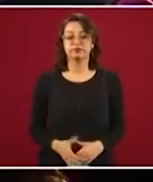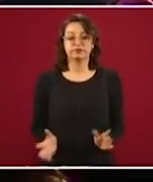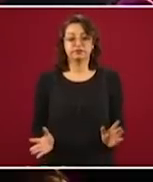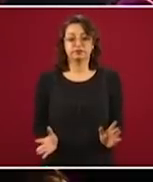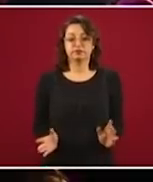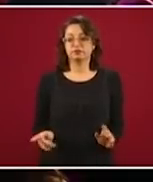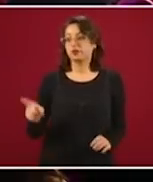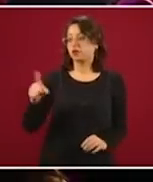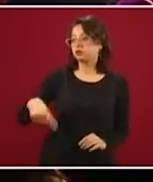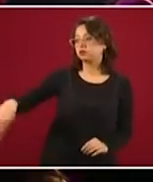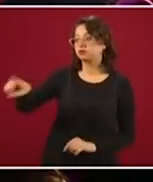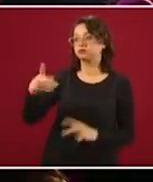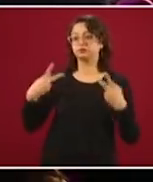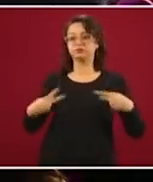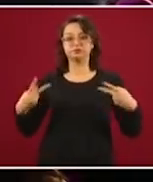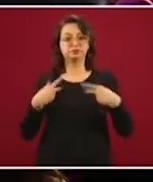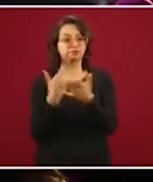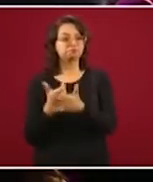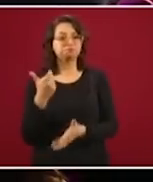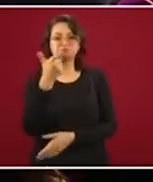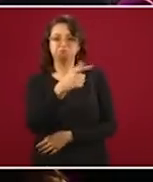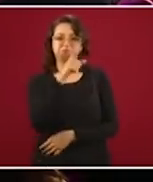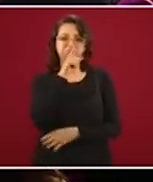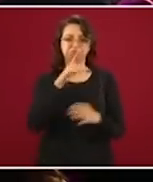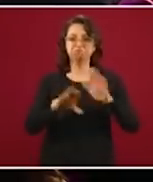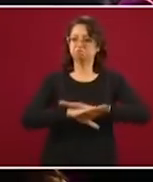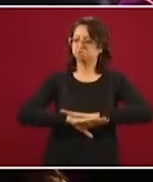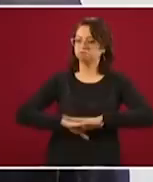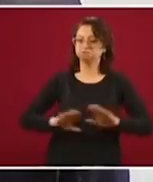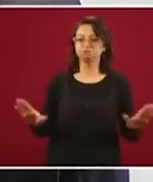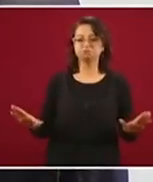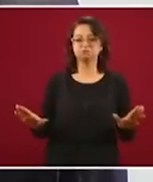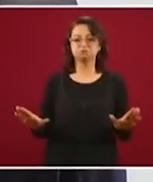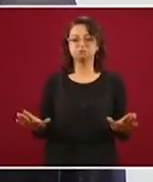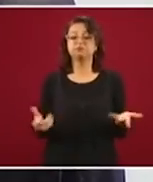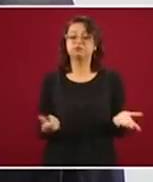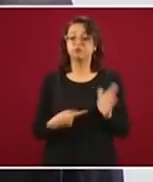gratuidad. Este es el ejemplo.